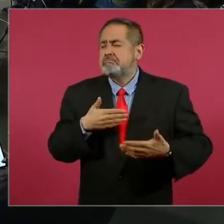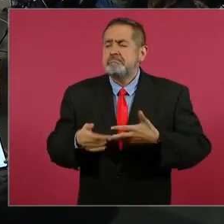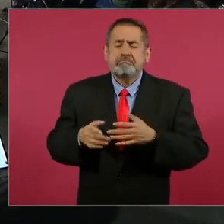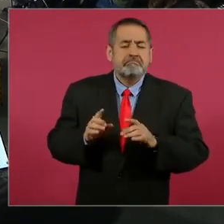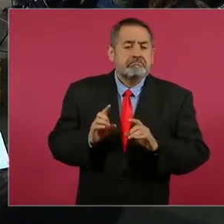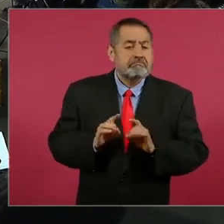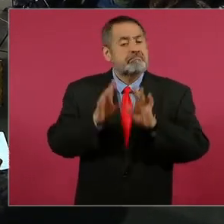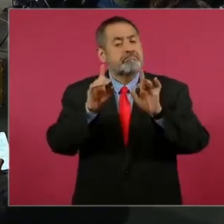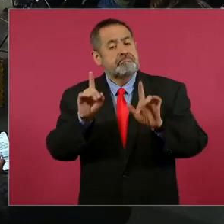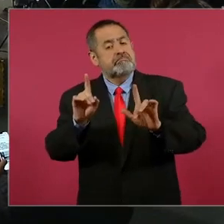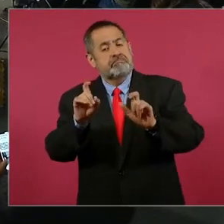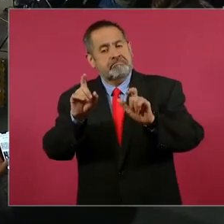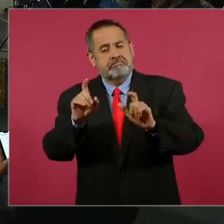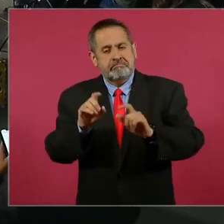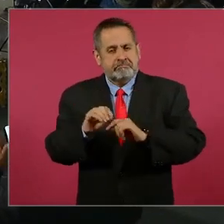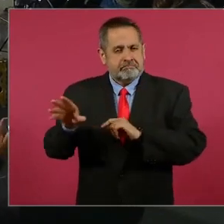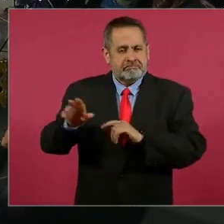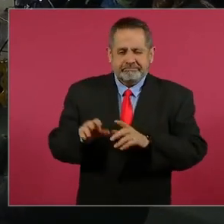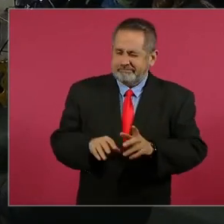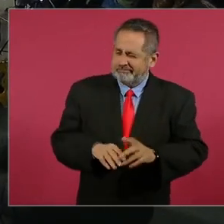que está